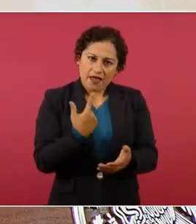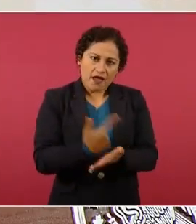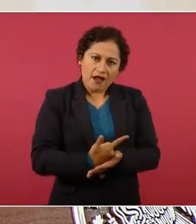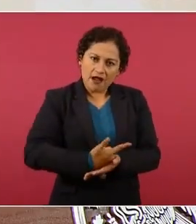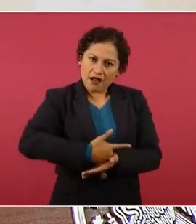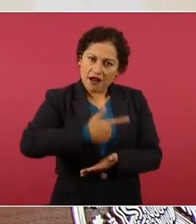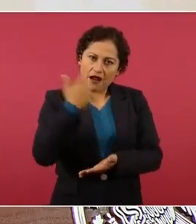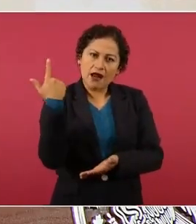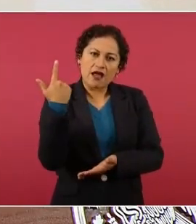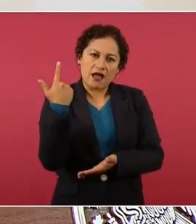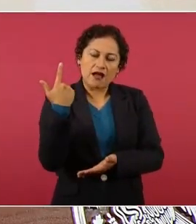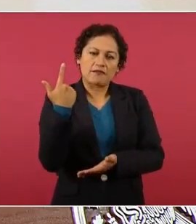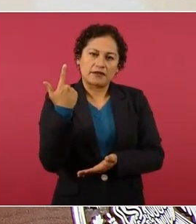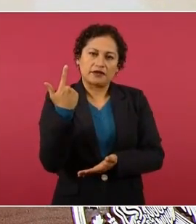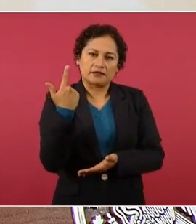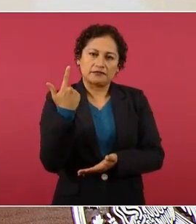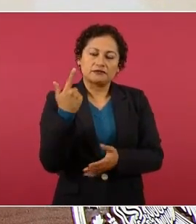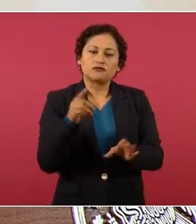que solo se quita